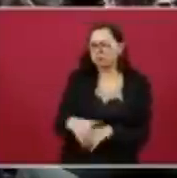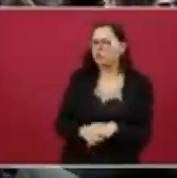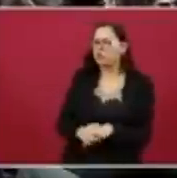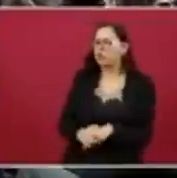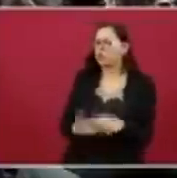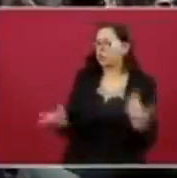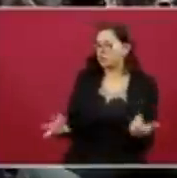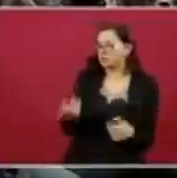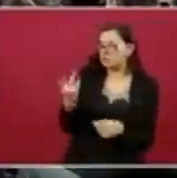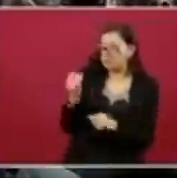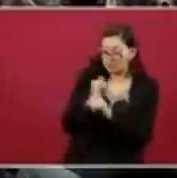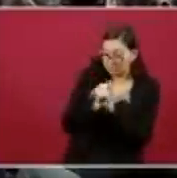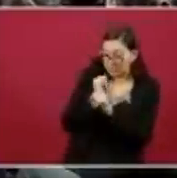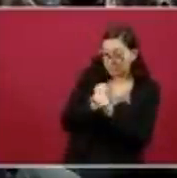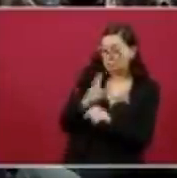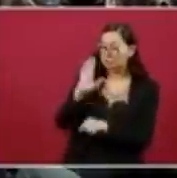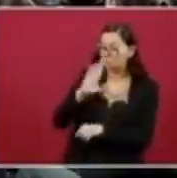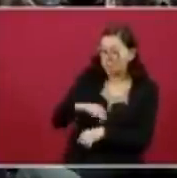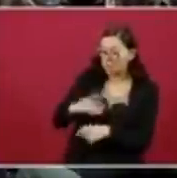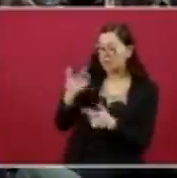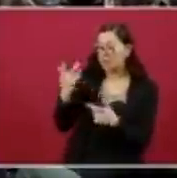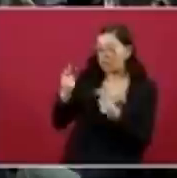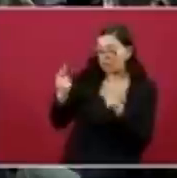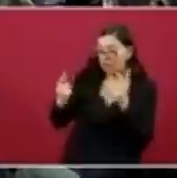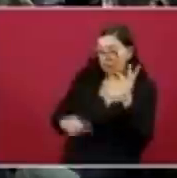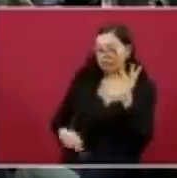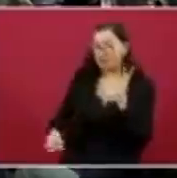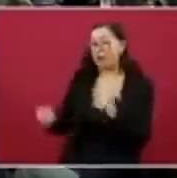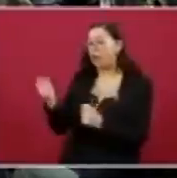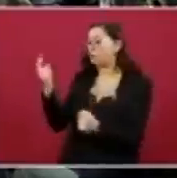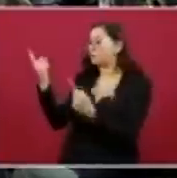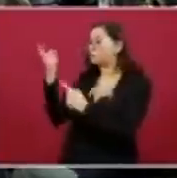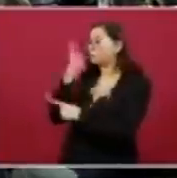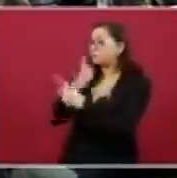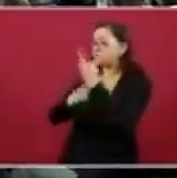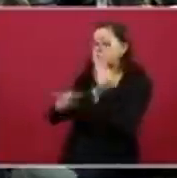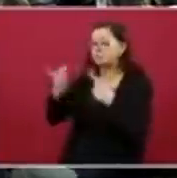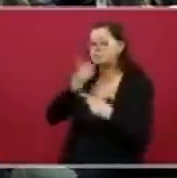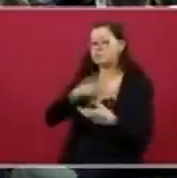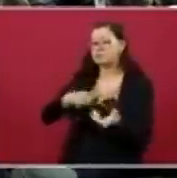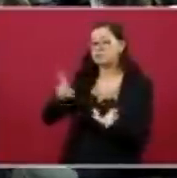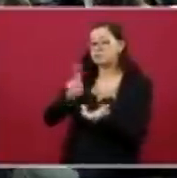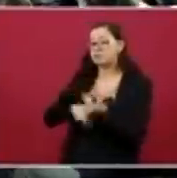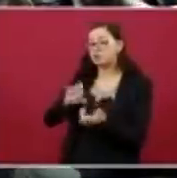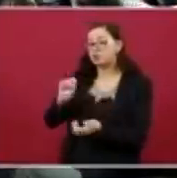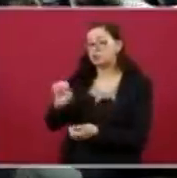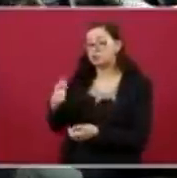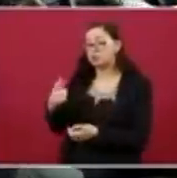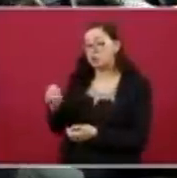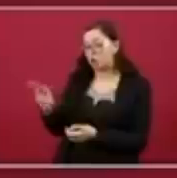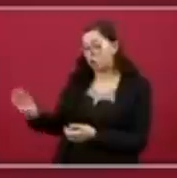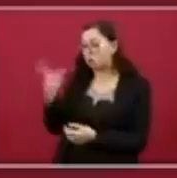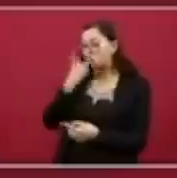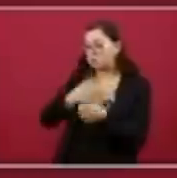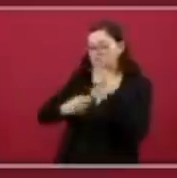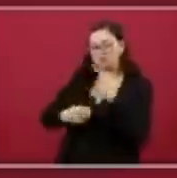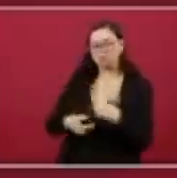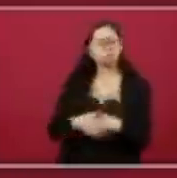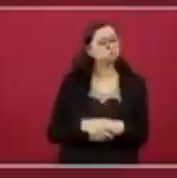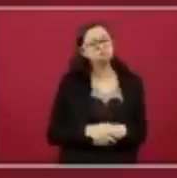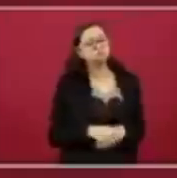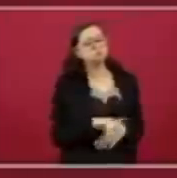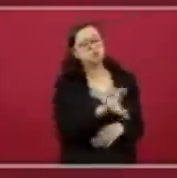investigación no se hizo como se tenía que hacer. No. Lo que nos han dicho de enviados de la Secretaría de Gobernación, precisamente. No, no es